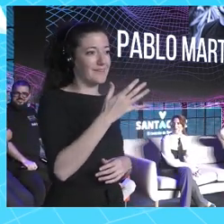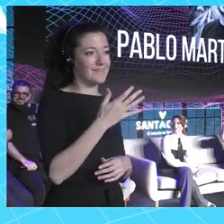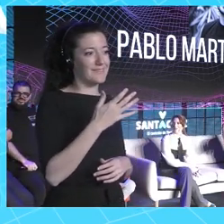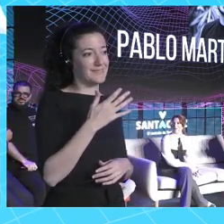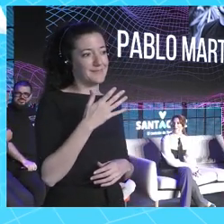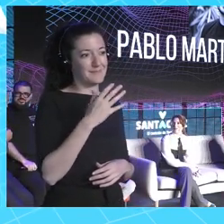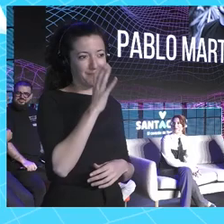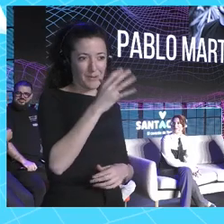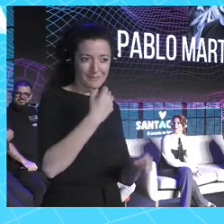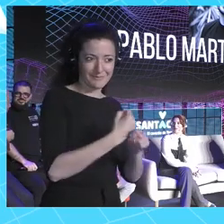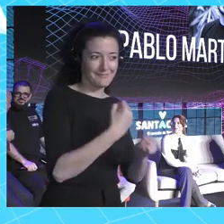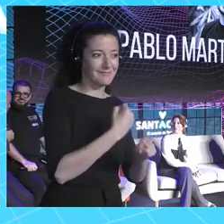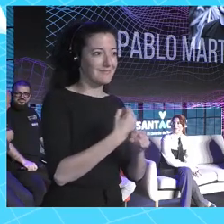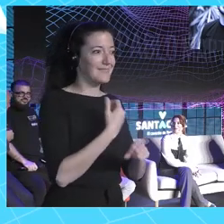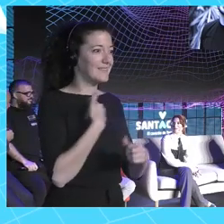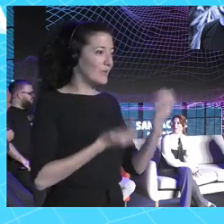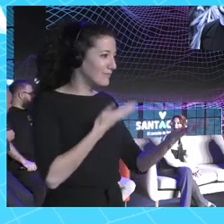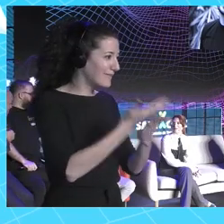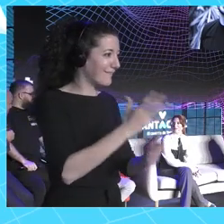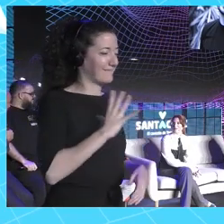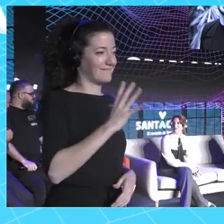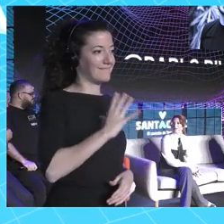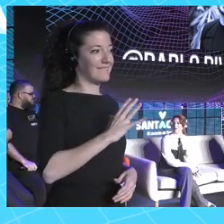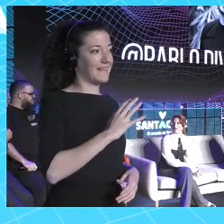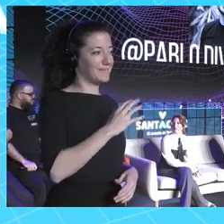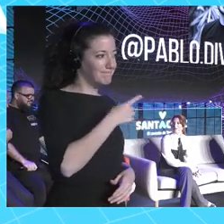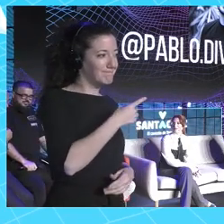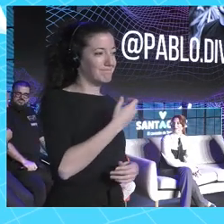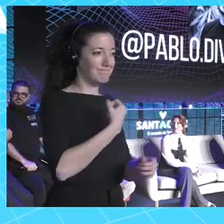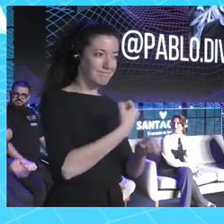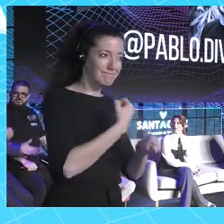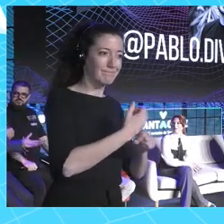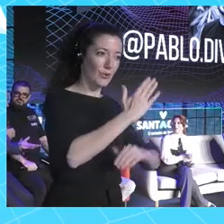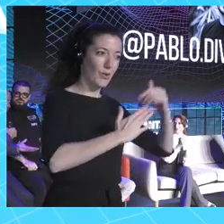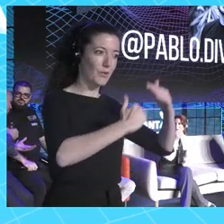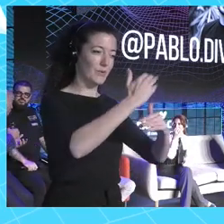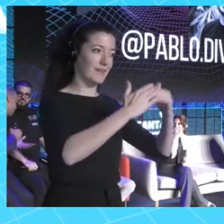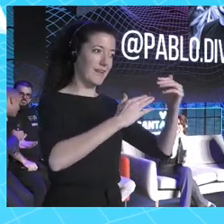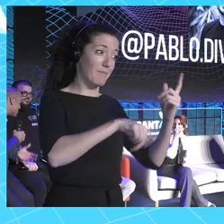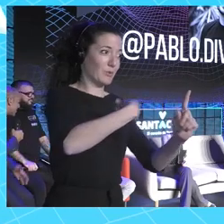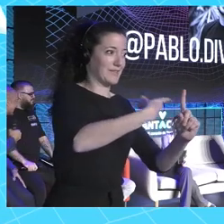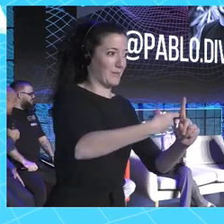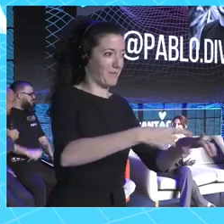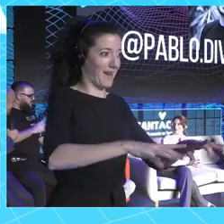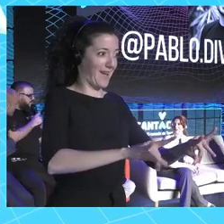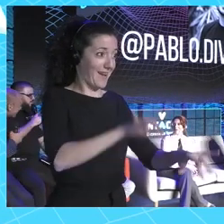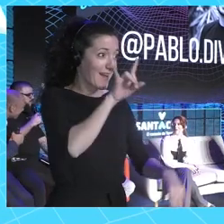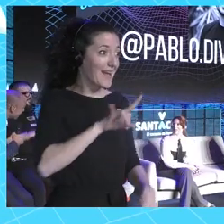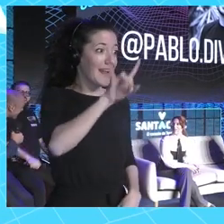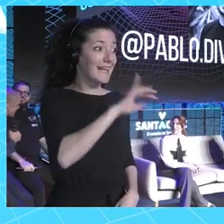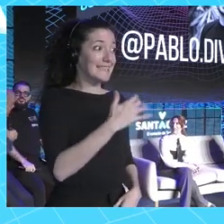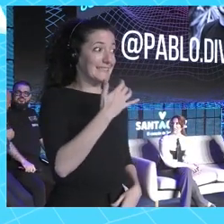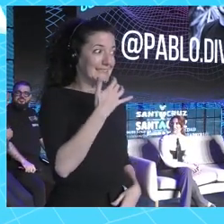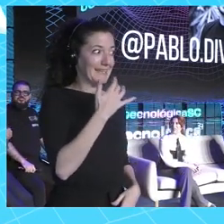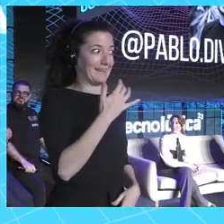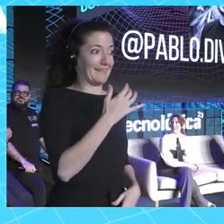que hacen les pido que construyan en positivo que construyeron en positivo hacia esta tierra si es hacia Santa Cruz Bueno pues yo es la parte